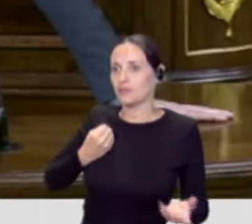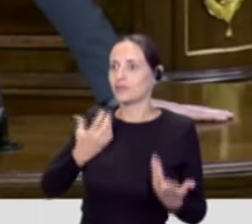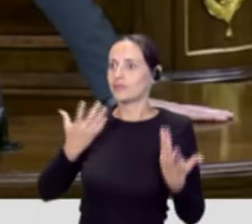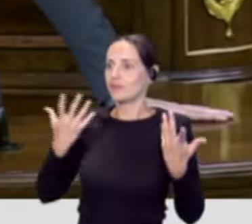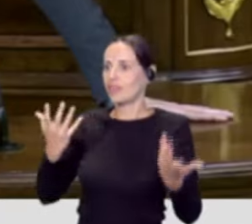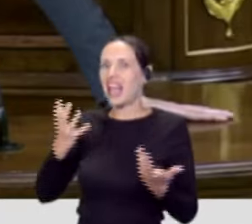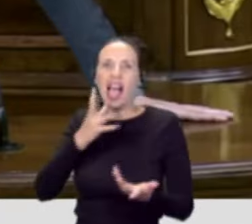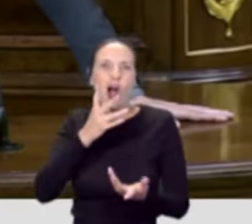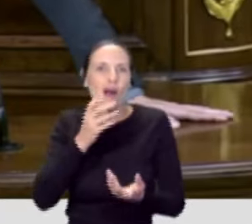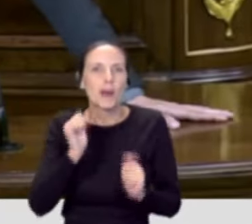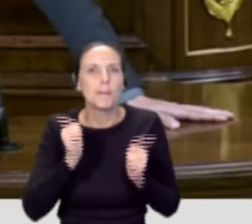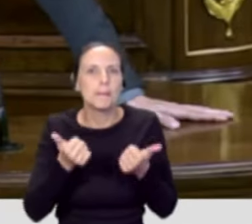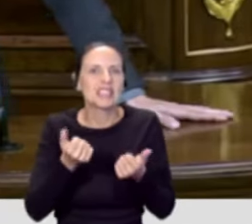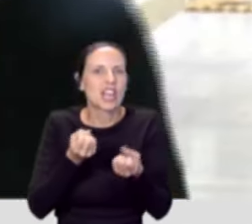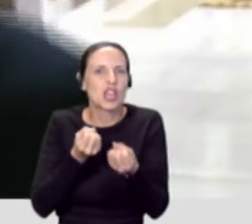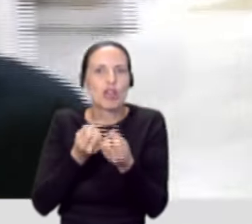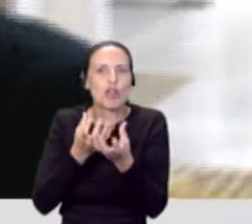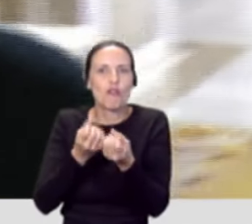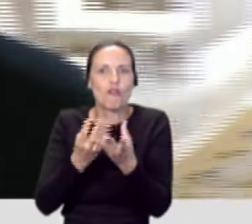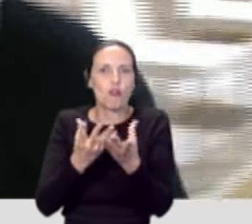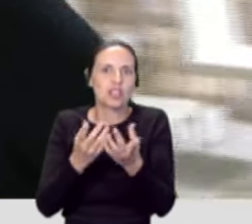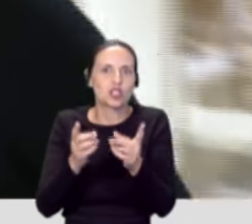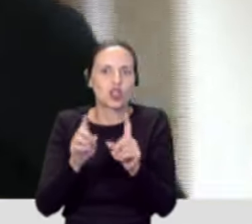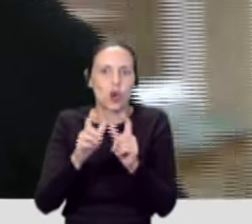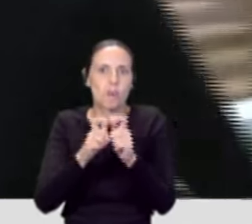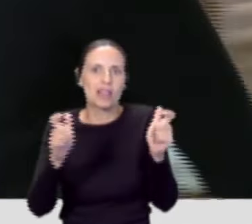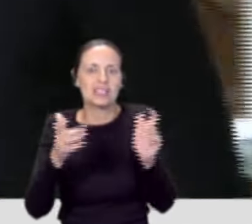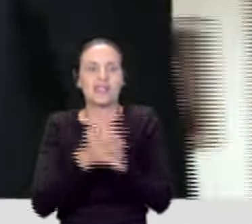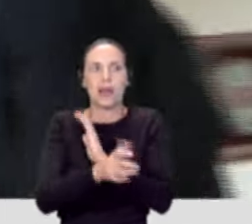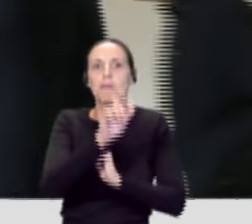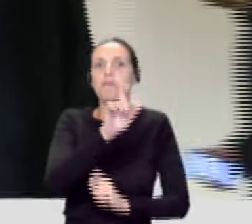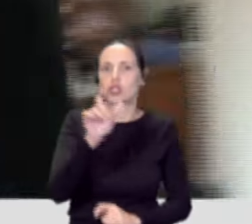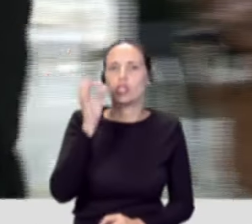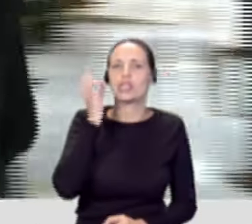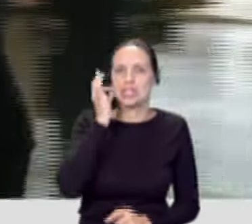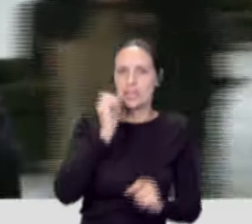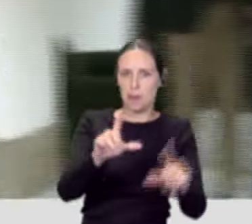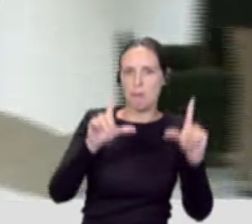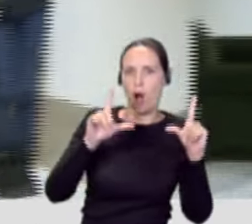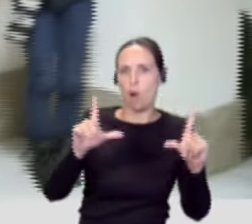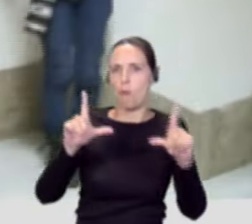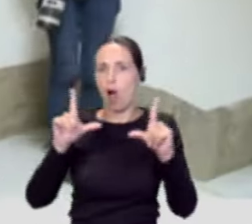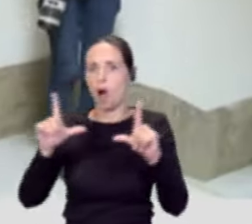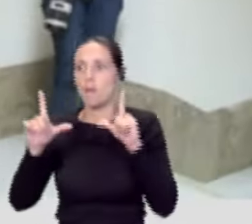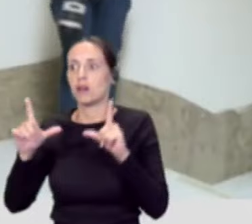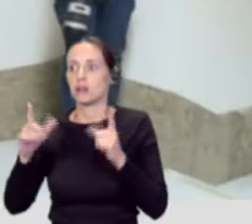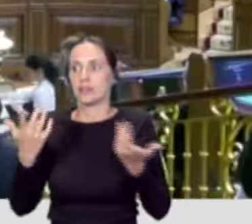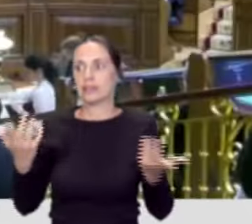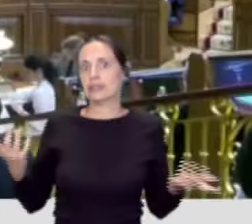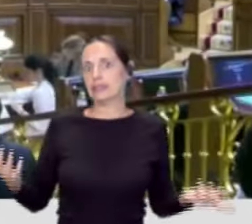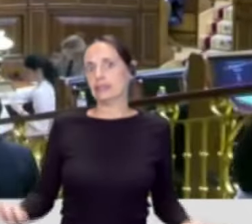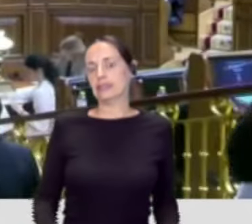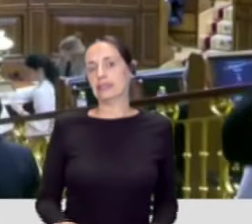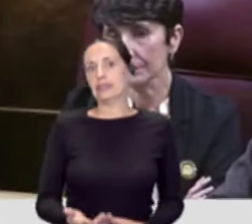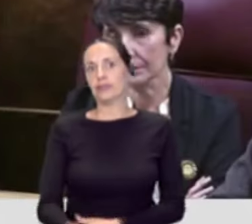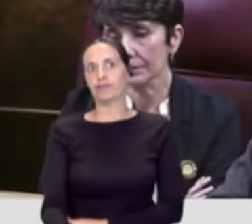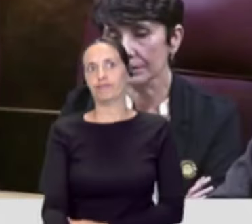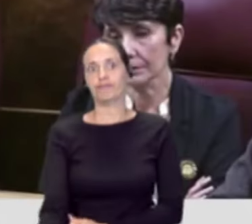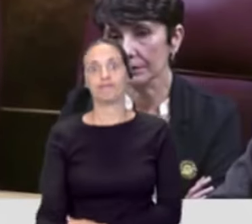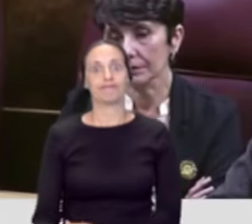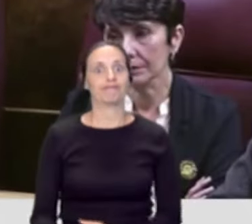todo, va a salir más personas. Ya han salido más casos. Ya van saliendo más. Esto hoy, imagínense, ¿no? Cómo van a